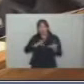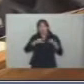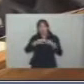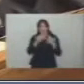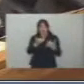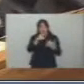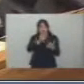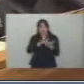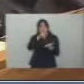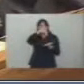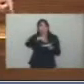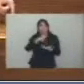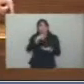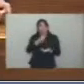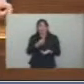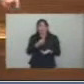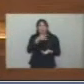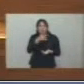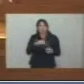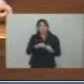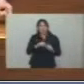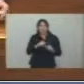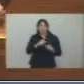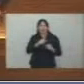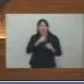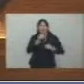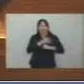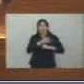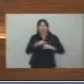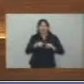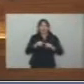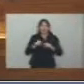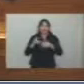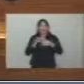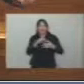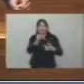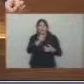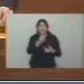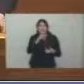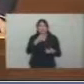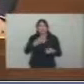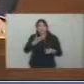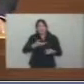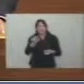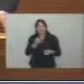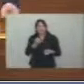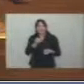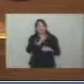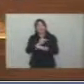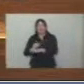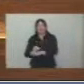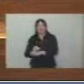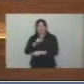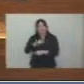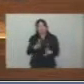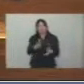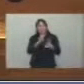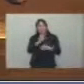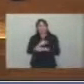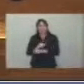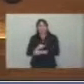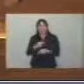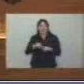la aplicación de los fondos no es vinculante porque eso no es lo que se está aprobando. Lo que se está aprobando es la financiación. Lo que se está aprobando es que el Gobierno busque los recursos